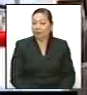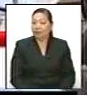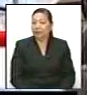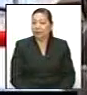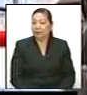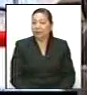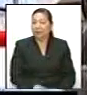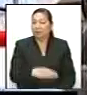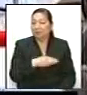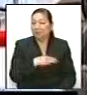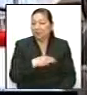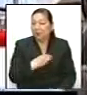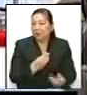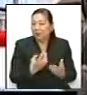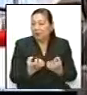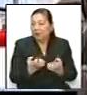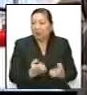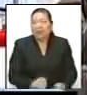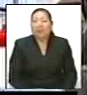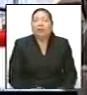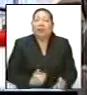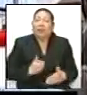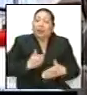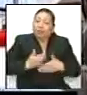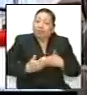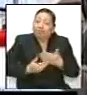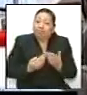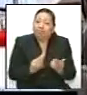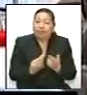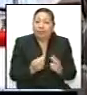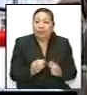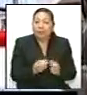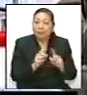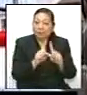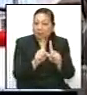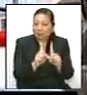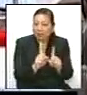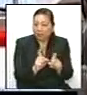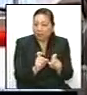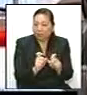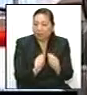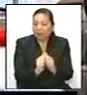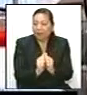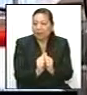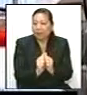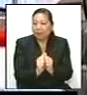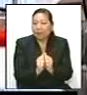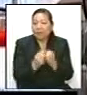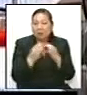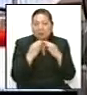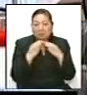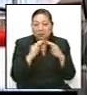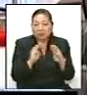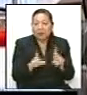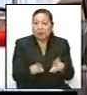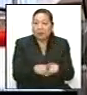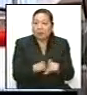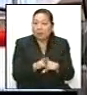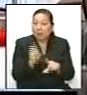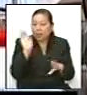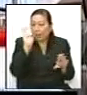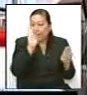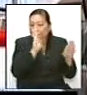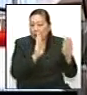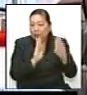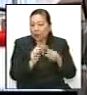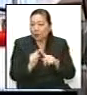Ministro de Economía, pues sí, pues han generado una serie de revuelo y cuestionamiento en los medios, y creo que también la preocupación desde